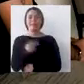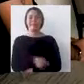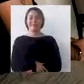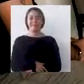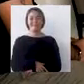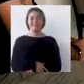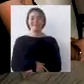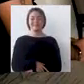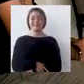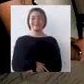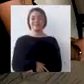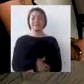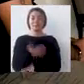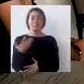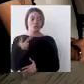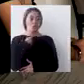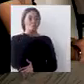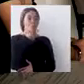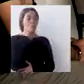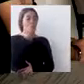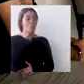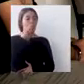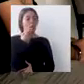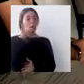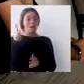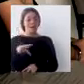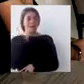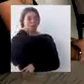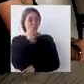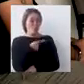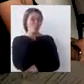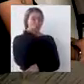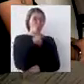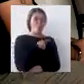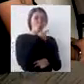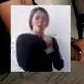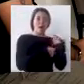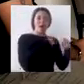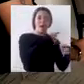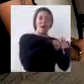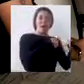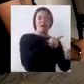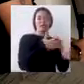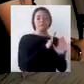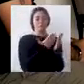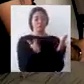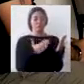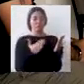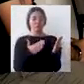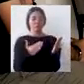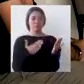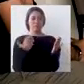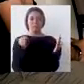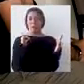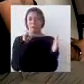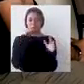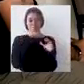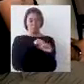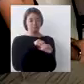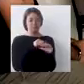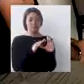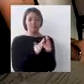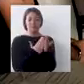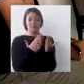lo vamos a leer dentro de poco, está ya preparado, es una novela gráfica hermosísima. Pero dentro de las obras que hemos